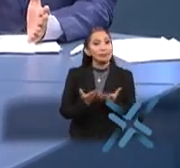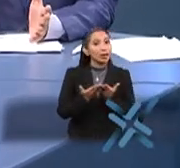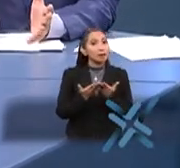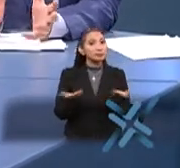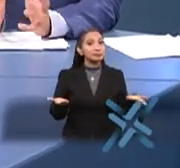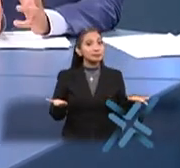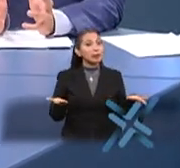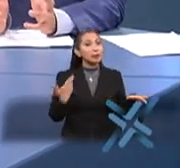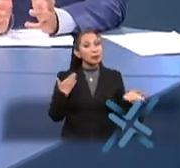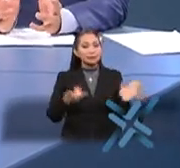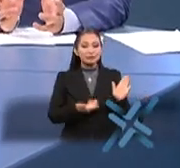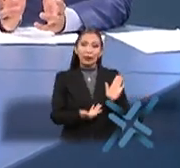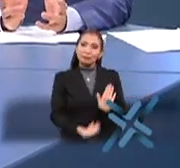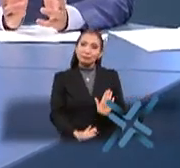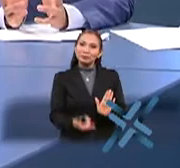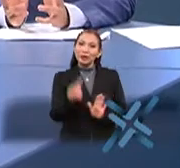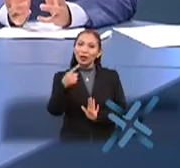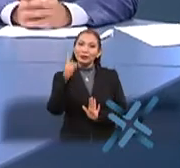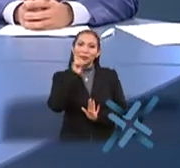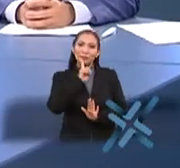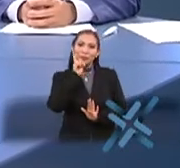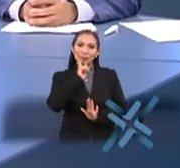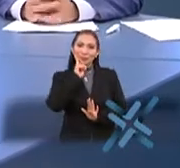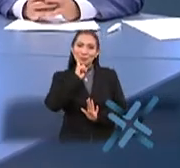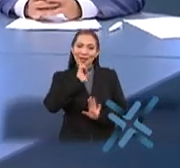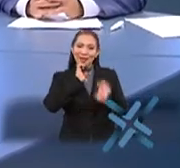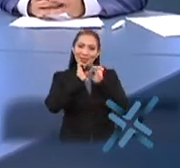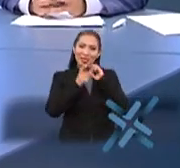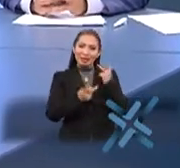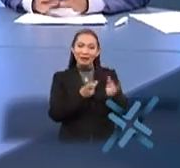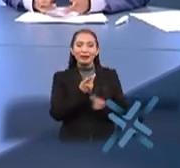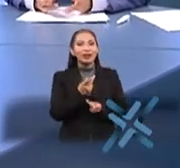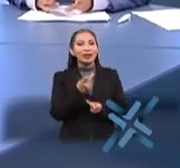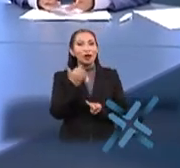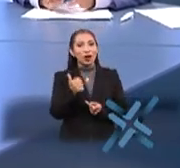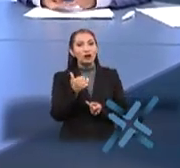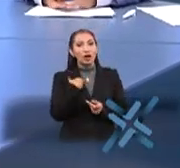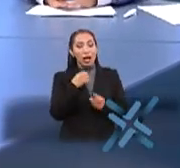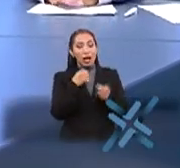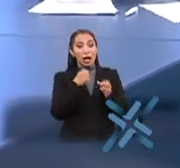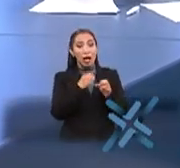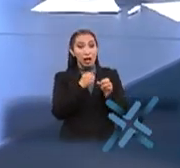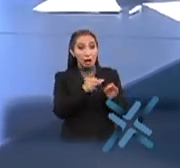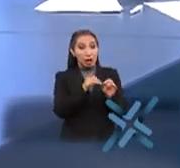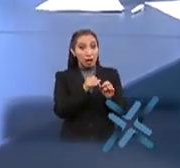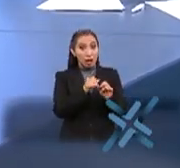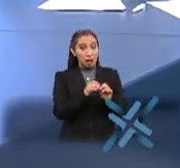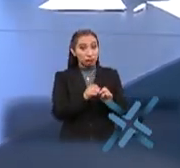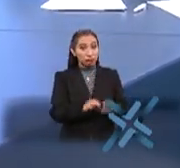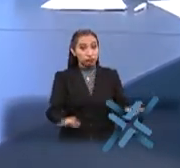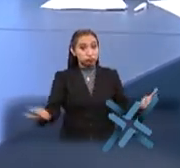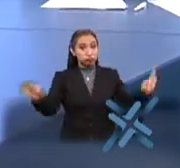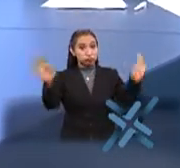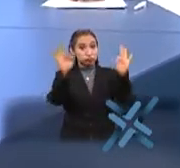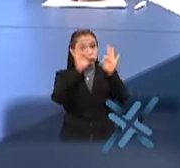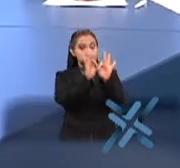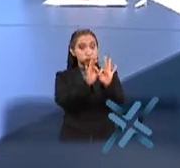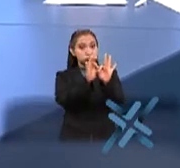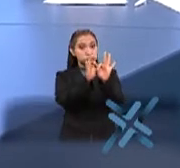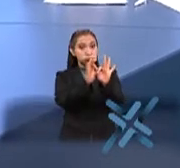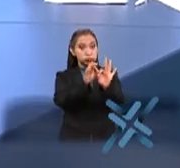ahora vamos a presentar a otra entrevistada, una agencia también muy importante dentro del ámbito de